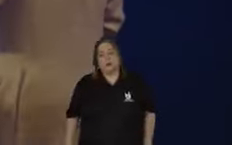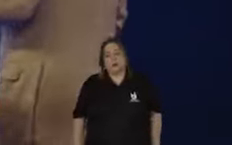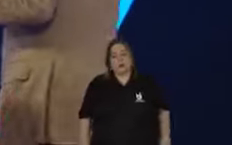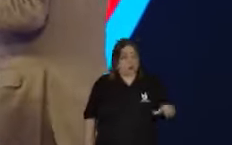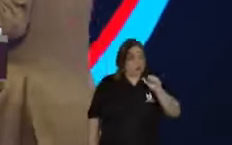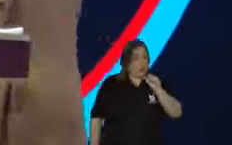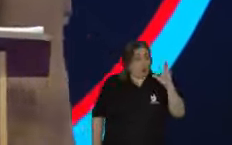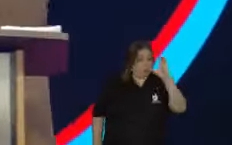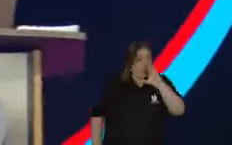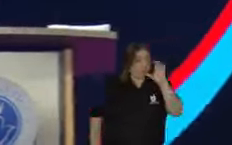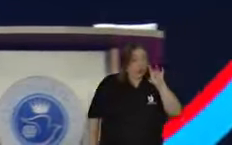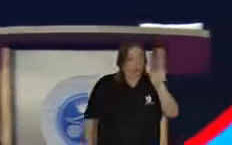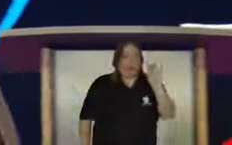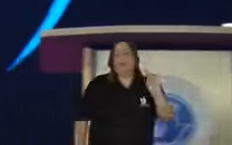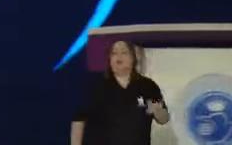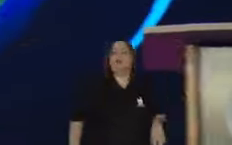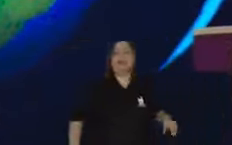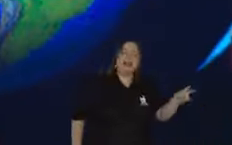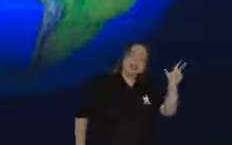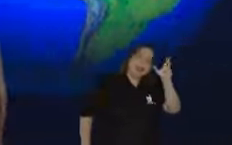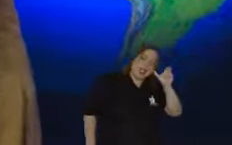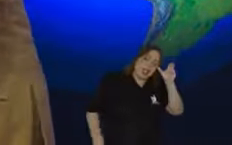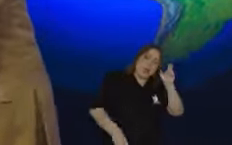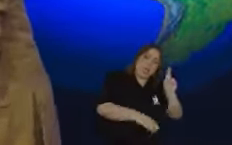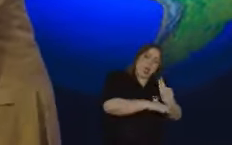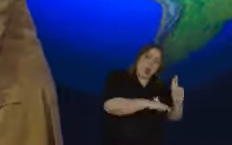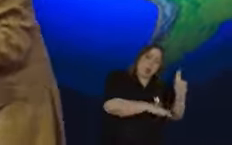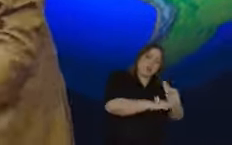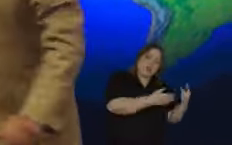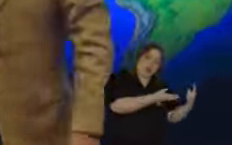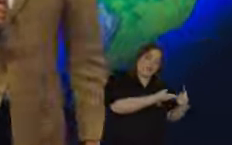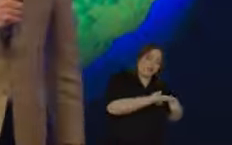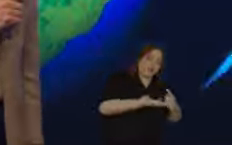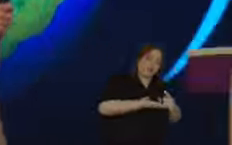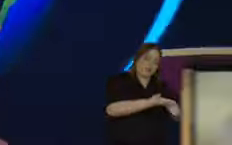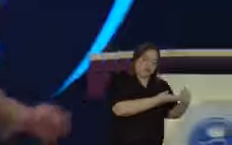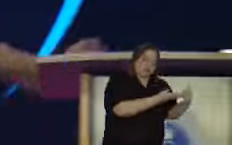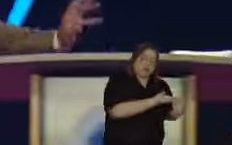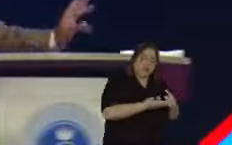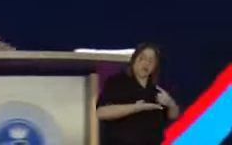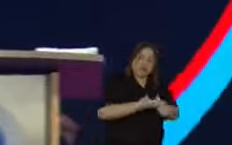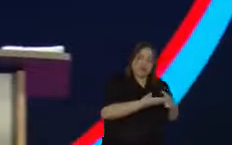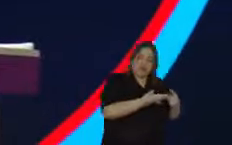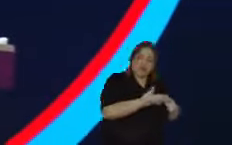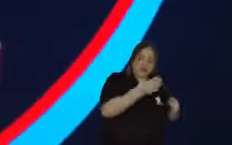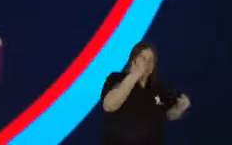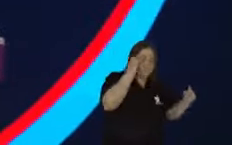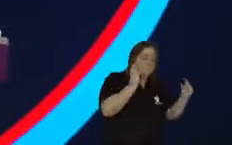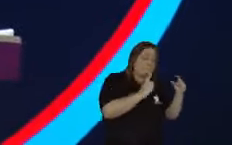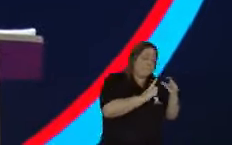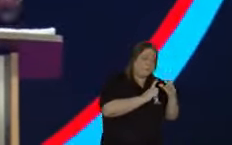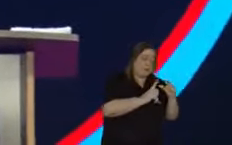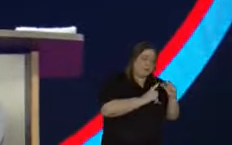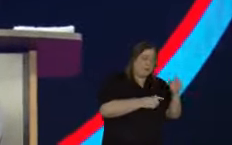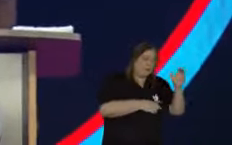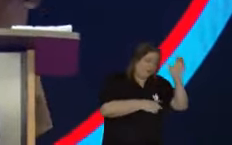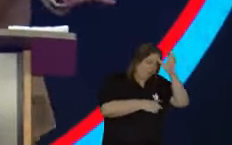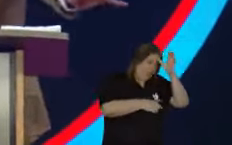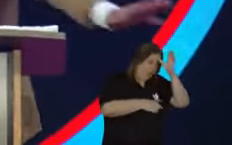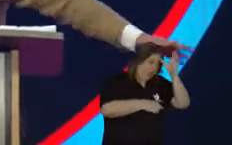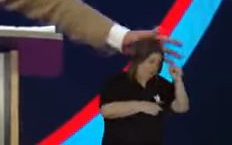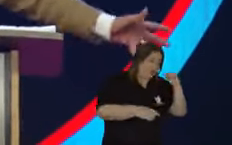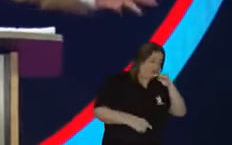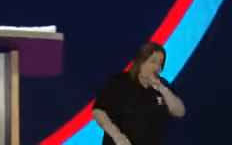encontrar. El diablo usa argumentación, padre de mentira. Y cuando usted ve